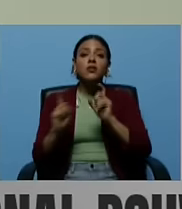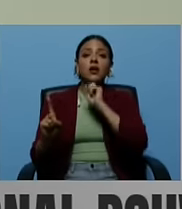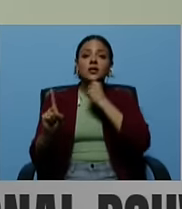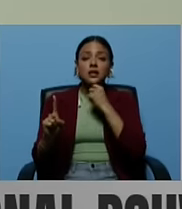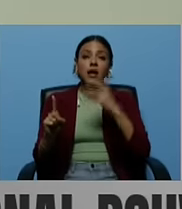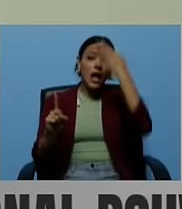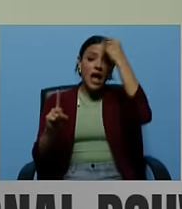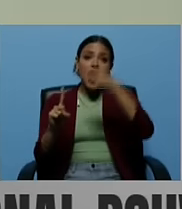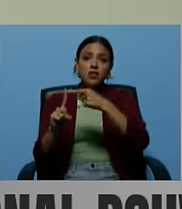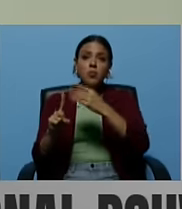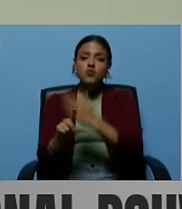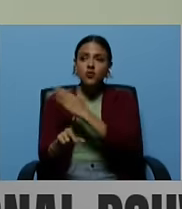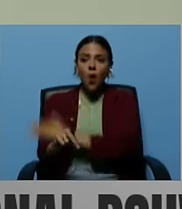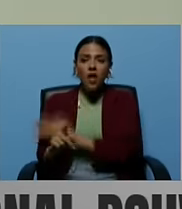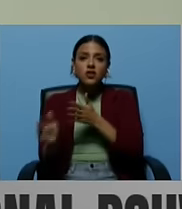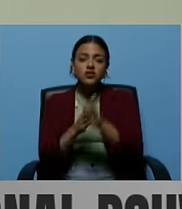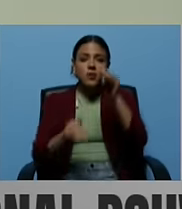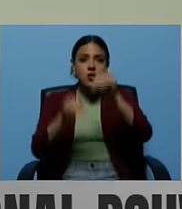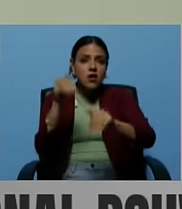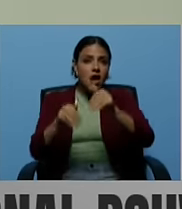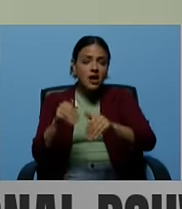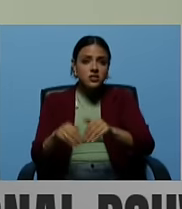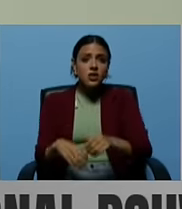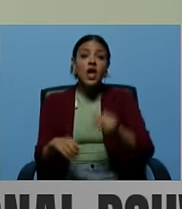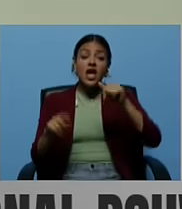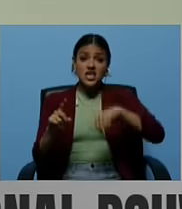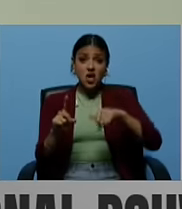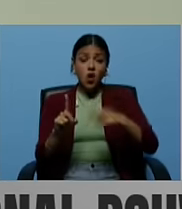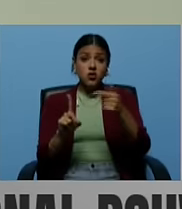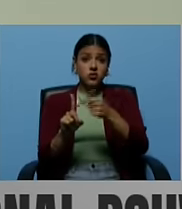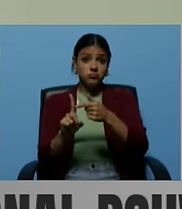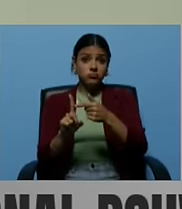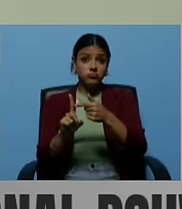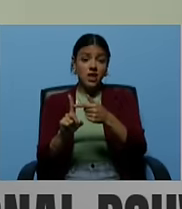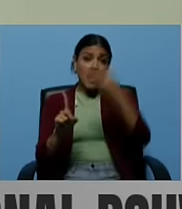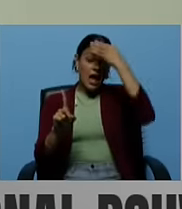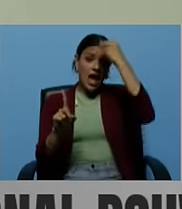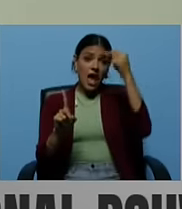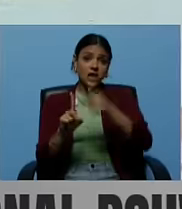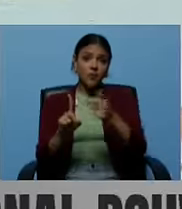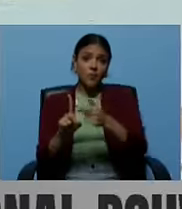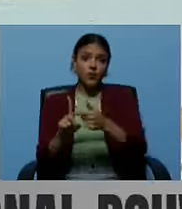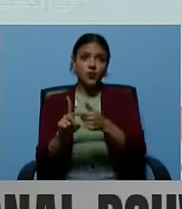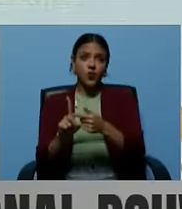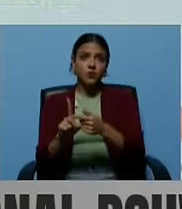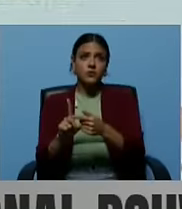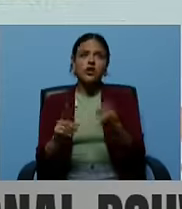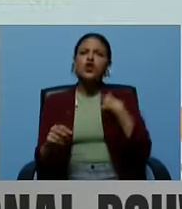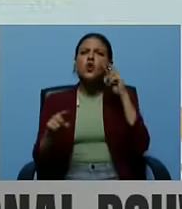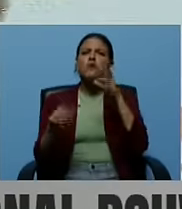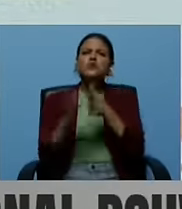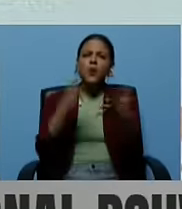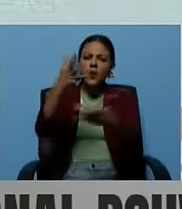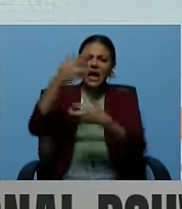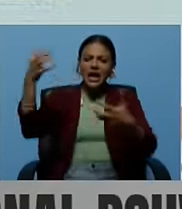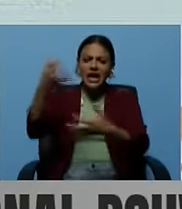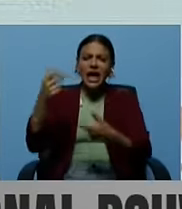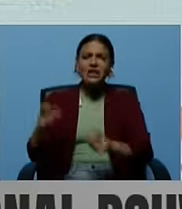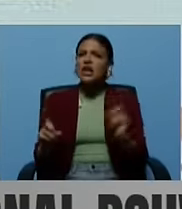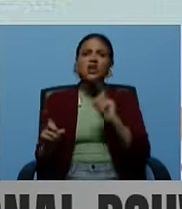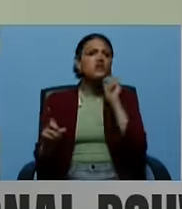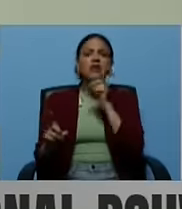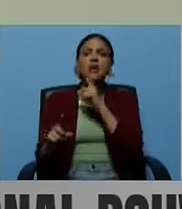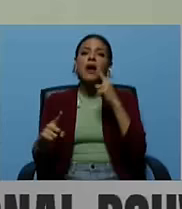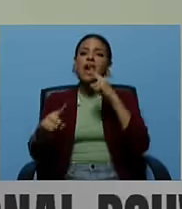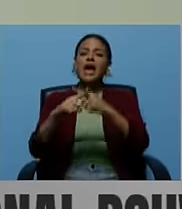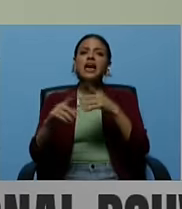y hoy ex candidato, sí, el mundo González. Aunque yo vi una carta por ahí que no dice ni ex candidato.